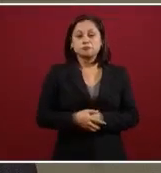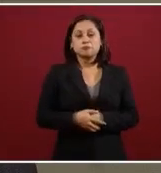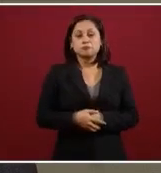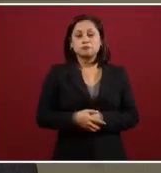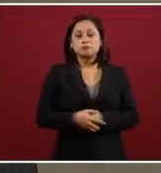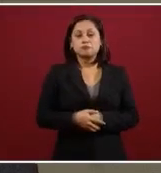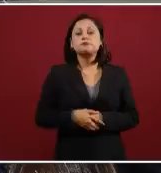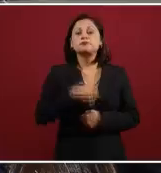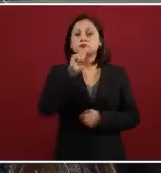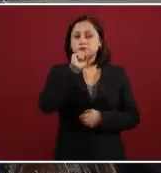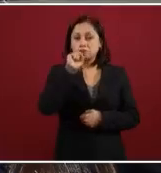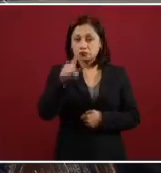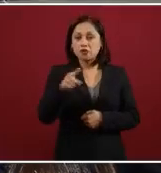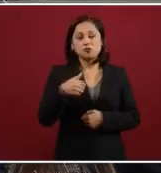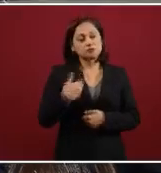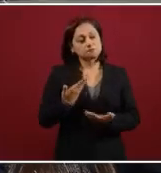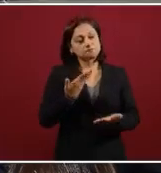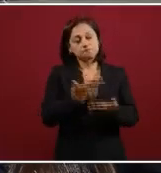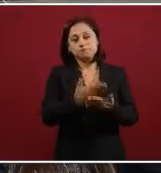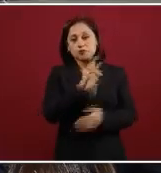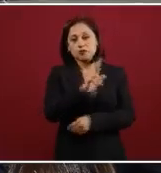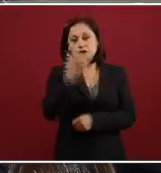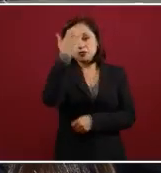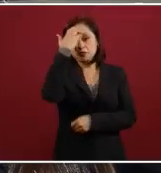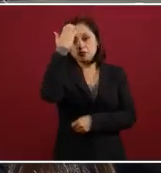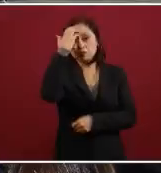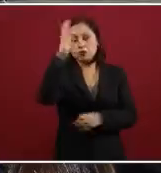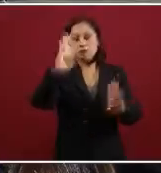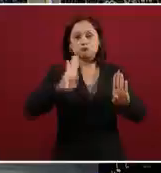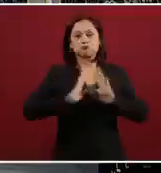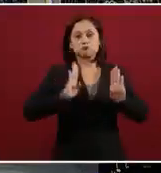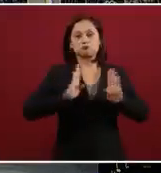a las Fuerzas Armadas,